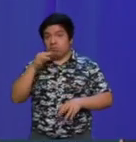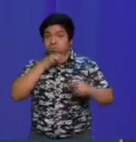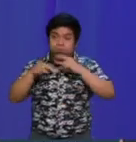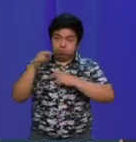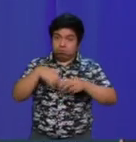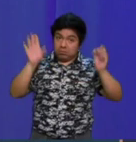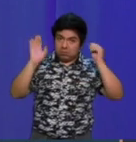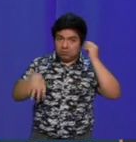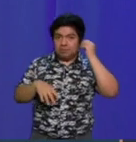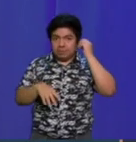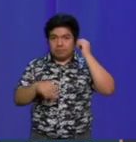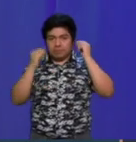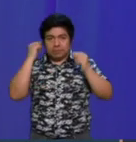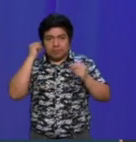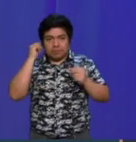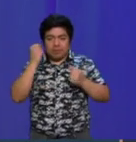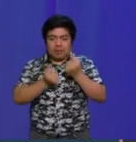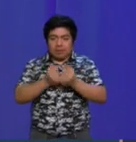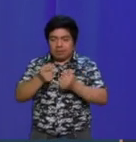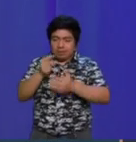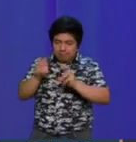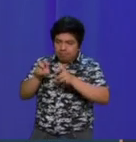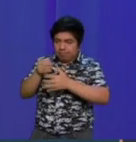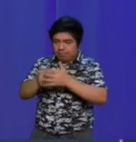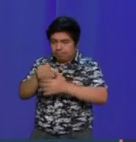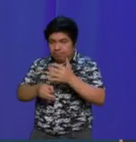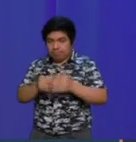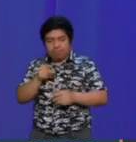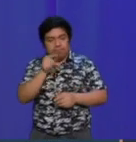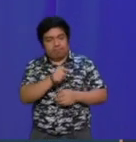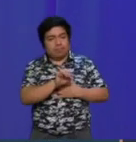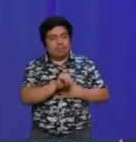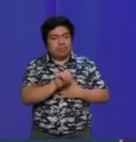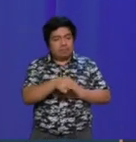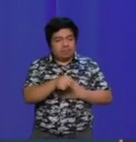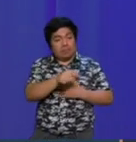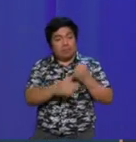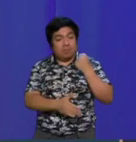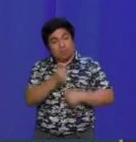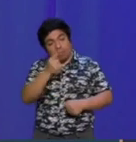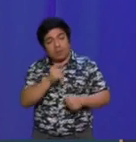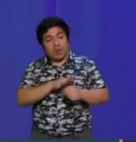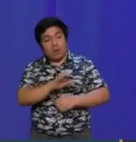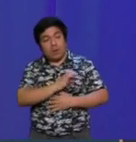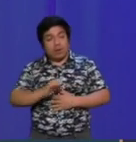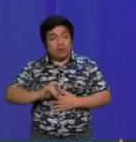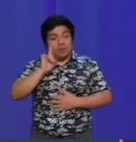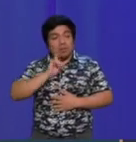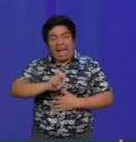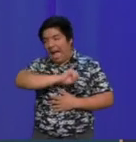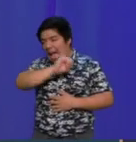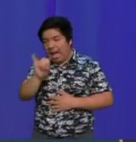el tiempo, y se quedaron muchos temas en el tintero, pero me gustaría preguntarles, y empezando contigo, Sebastián, ¿por qué candidato o candidata jamás